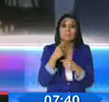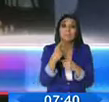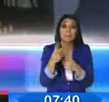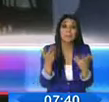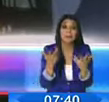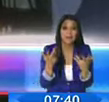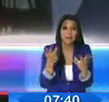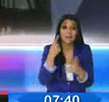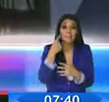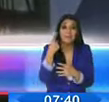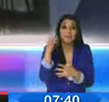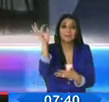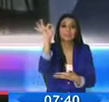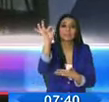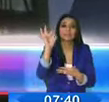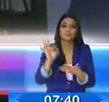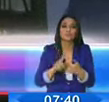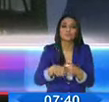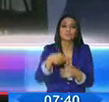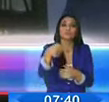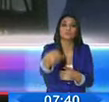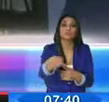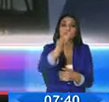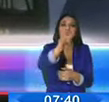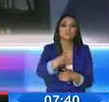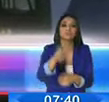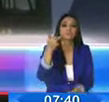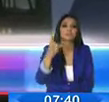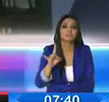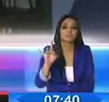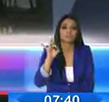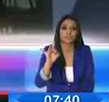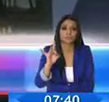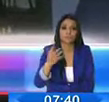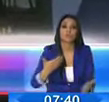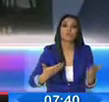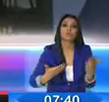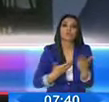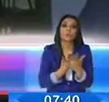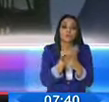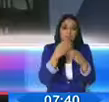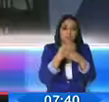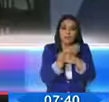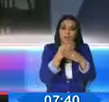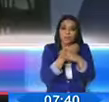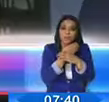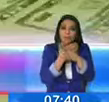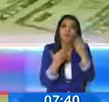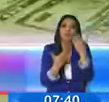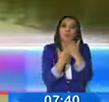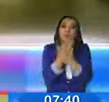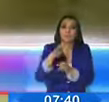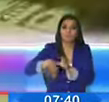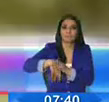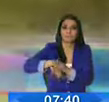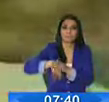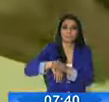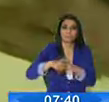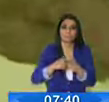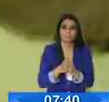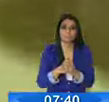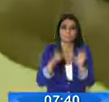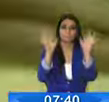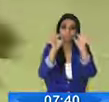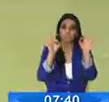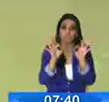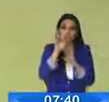del presupuesto del 2018 con una nueva fórmula y un nuevo papel para la asignación del presupuesto